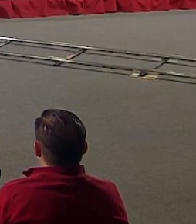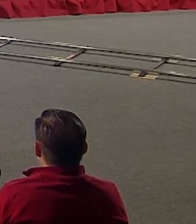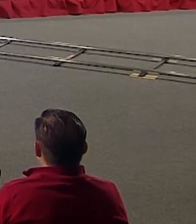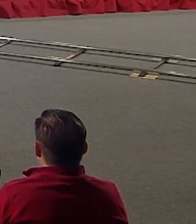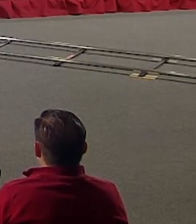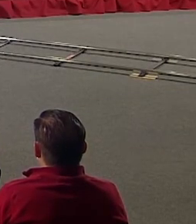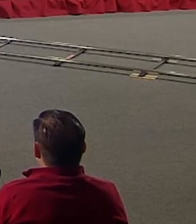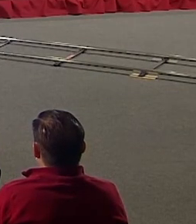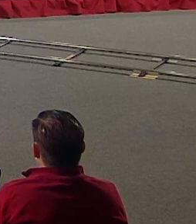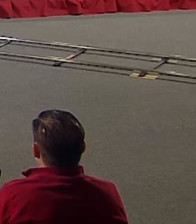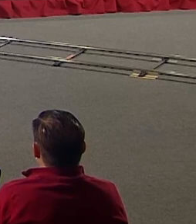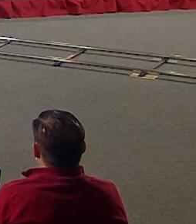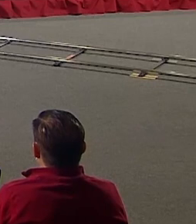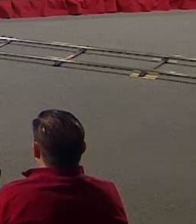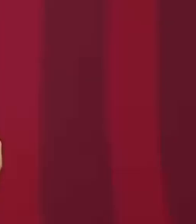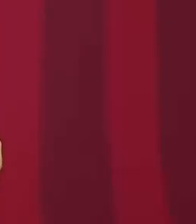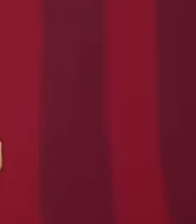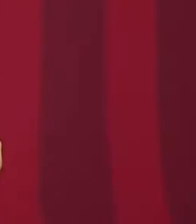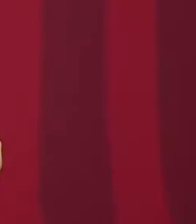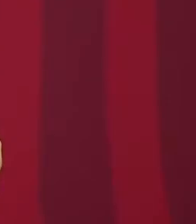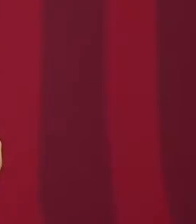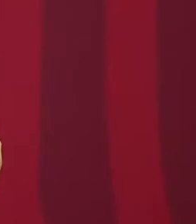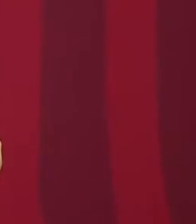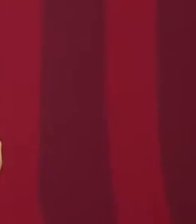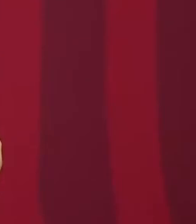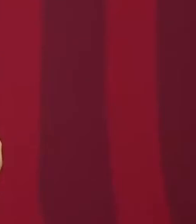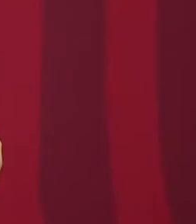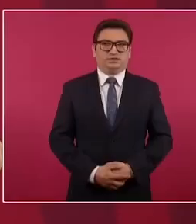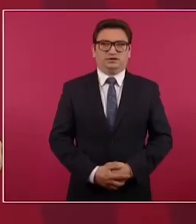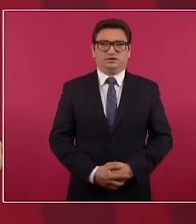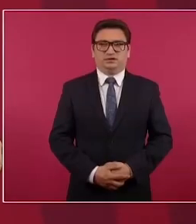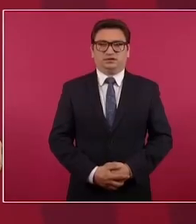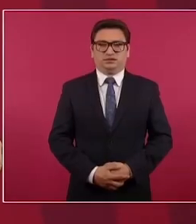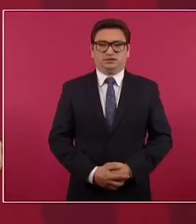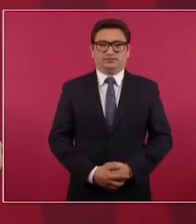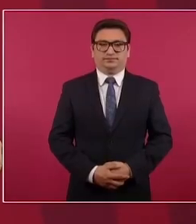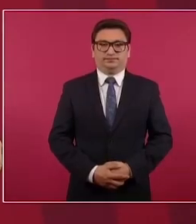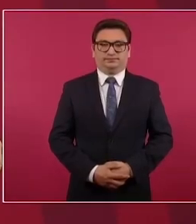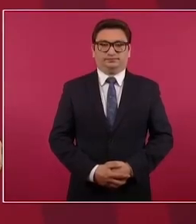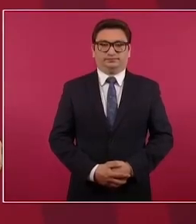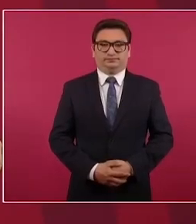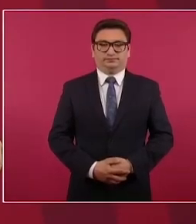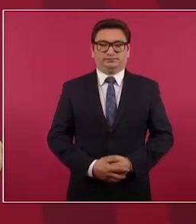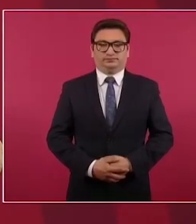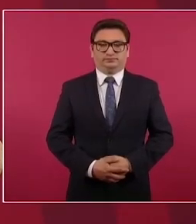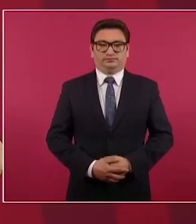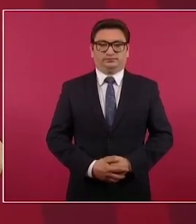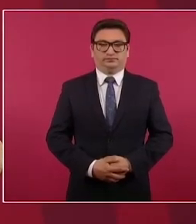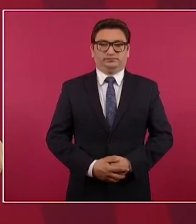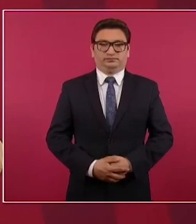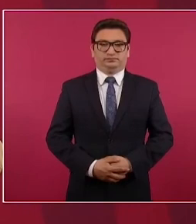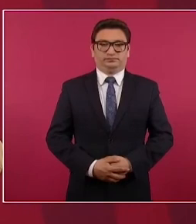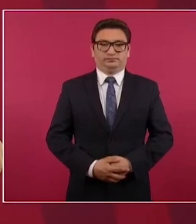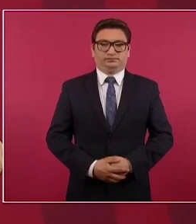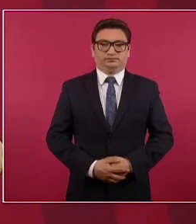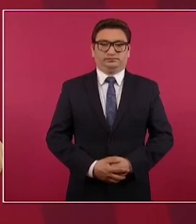condena enérgica por el fallido atentado